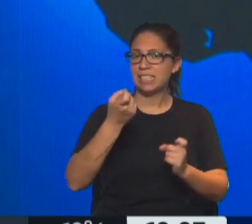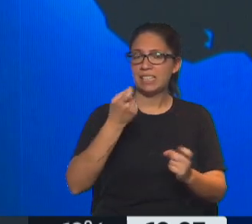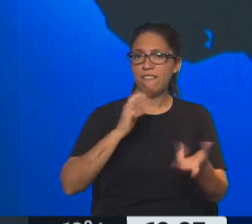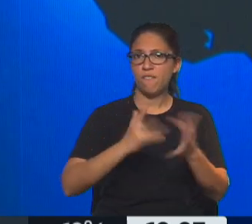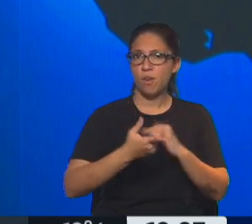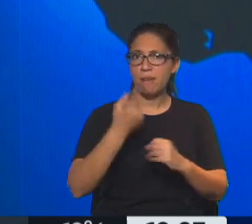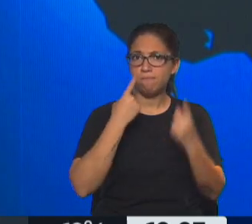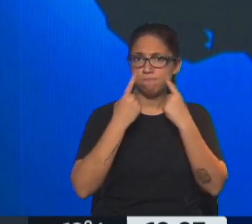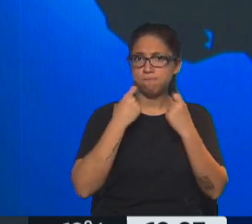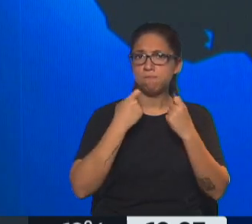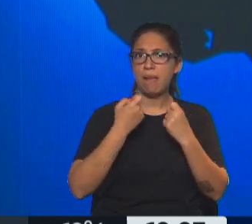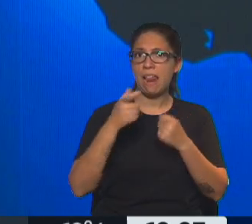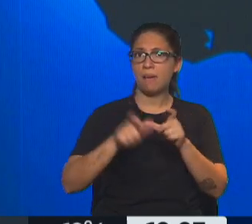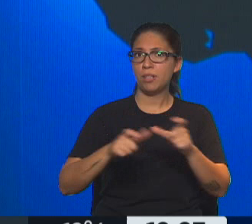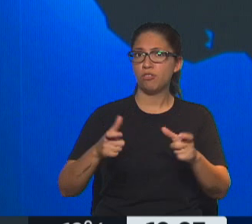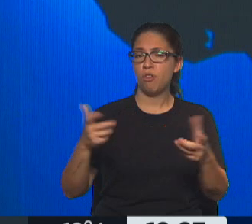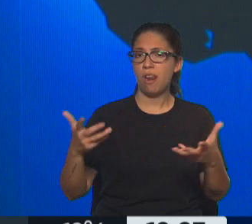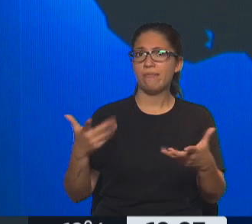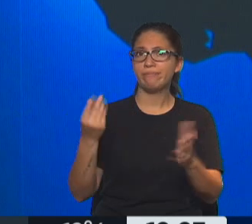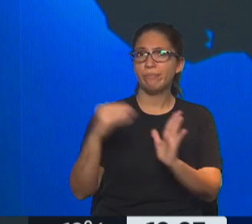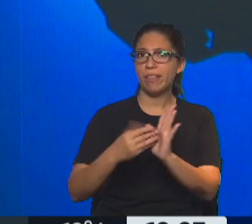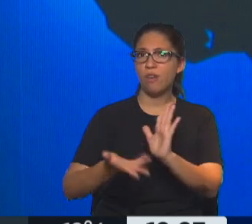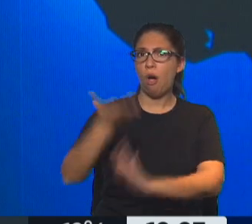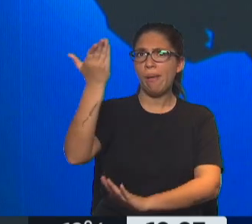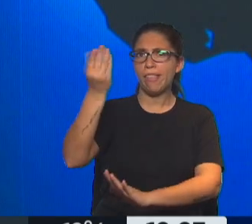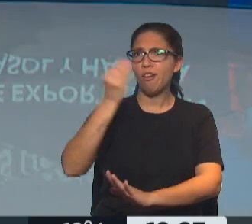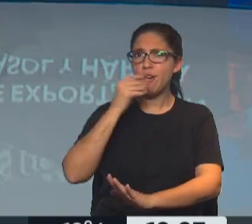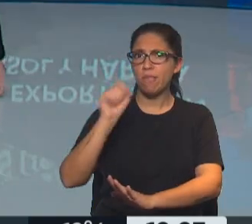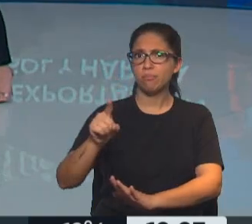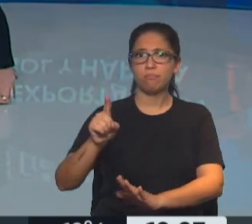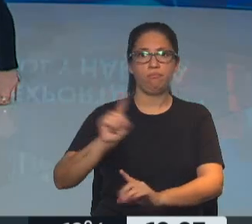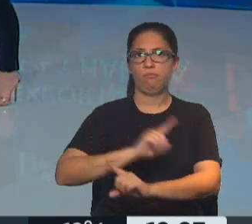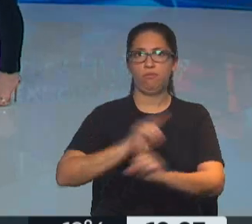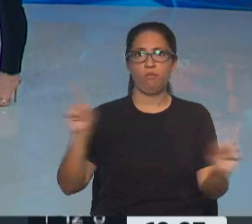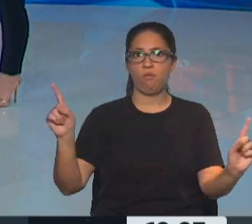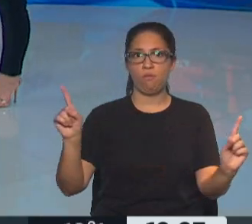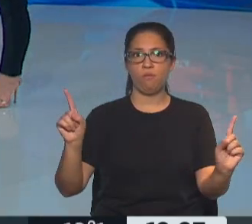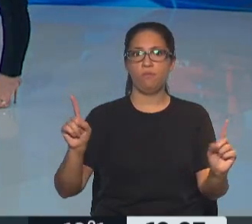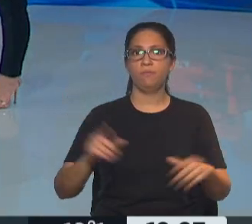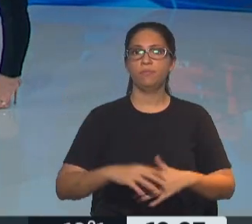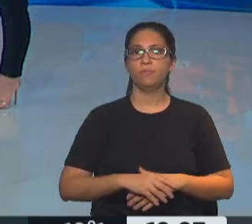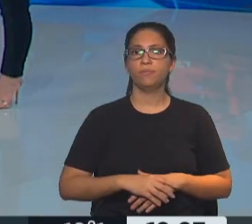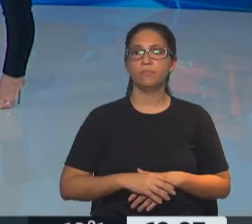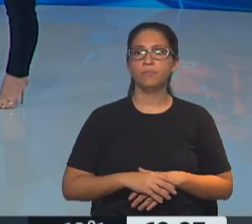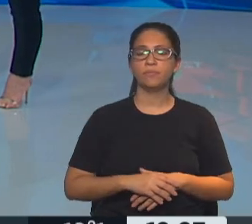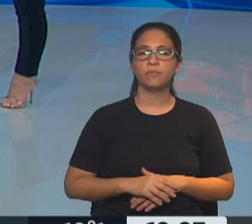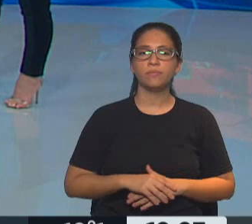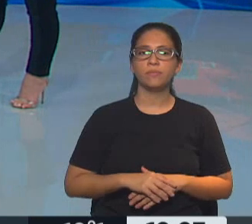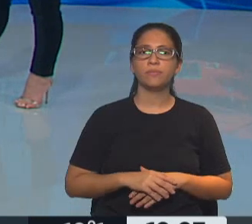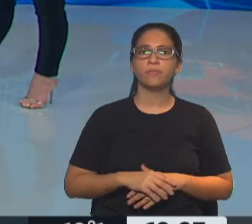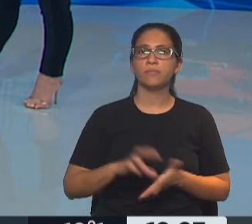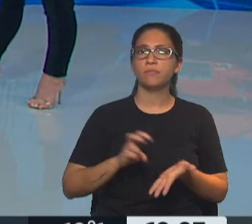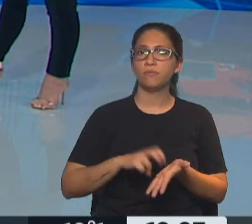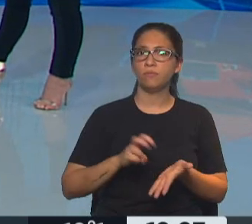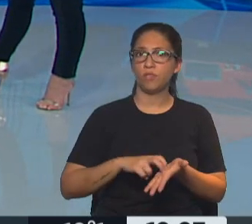que no sufran esas poblaciones aumentos de precios de lo que comen. Avancemos. Algunas noticias para ilustrar.